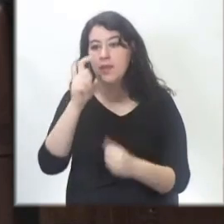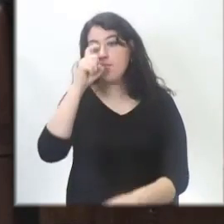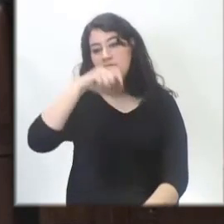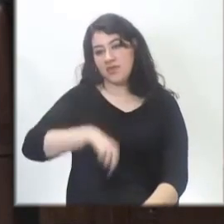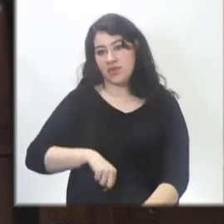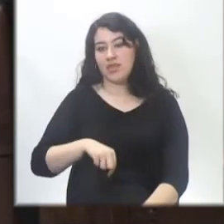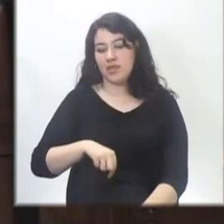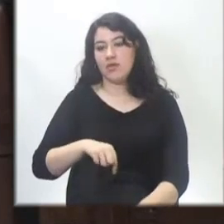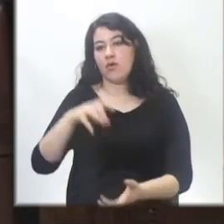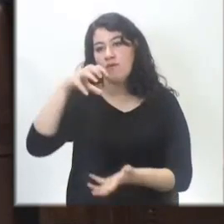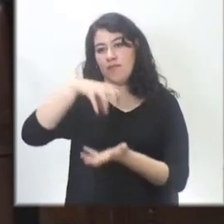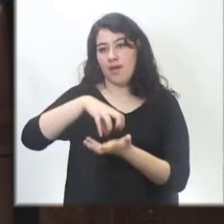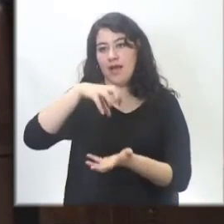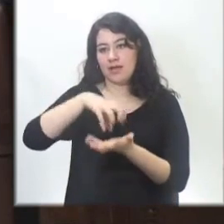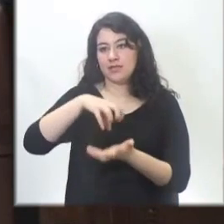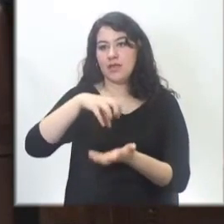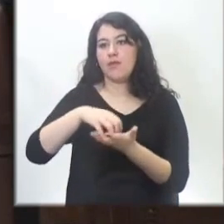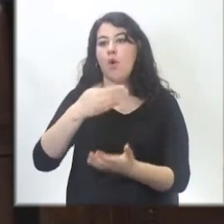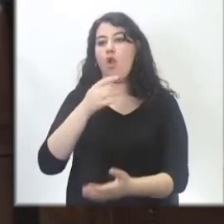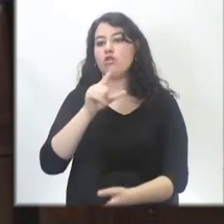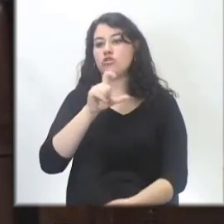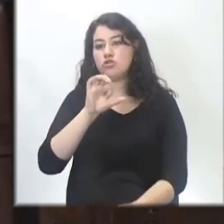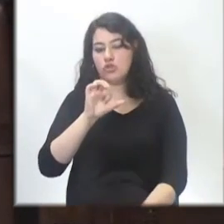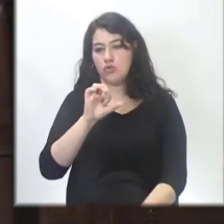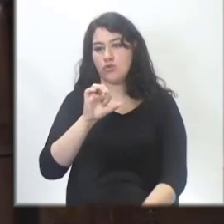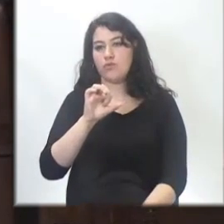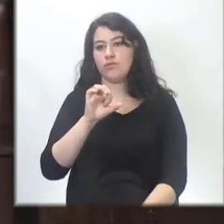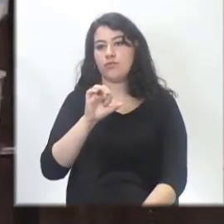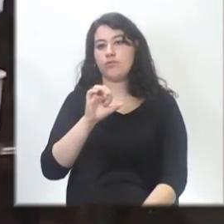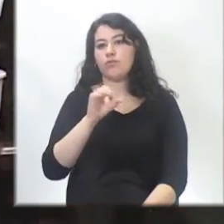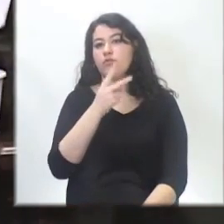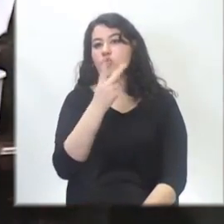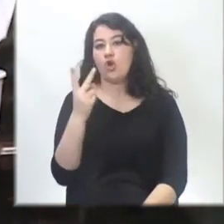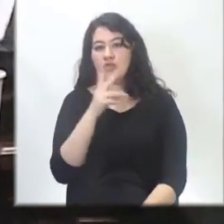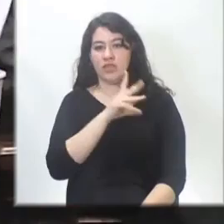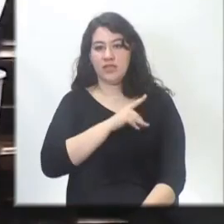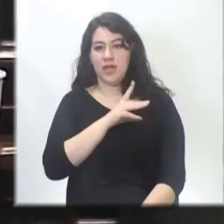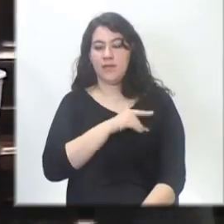Montevideo, Base Aérea, Capitán Boy Solanza, 2 de diciembre del 2020.